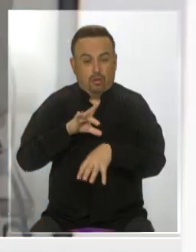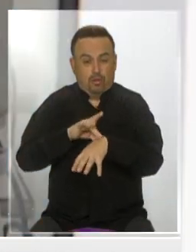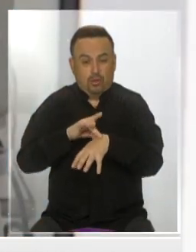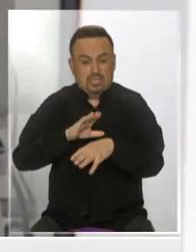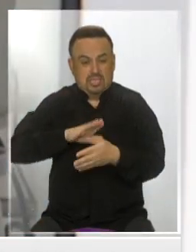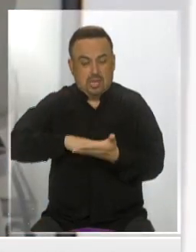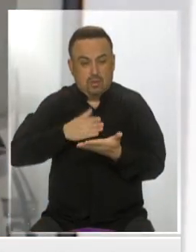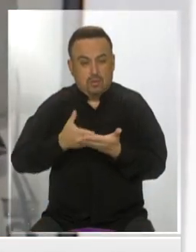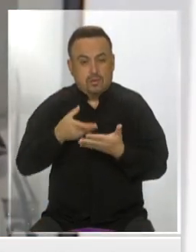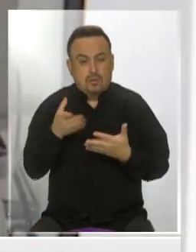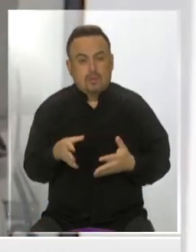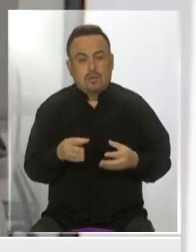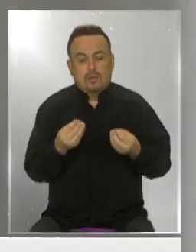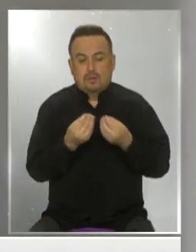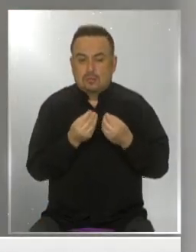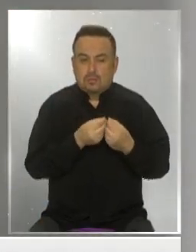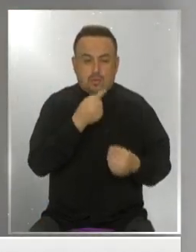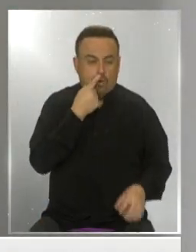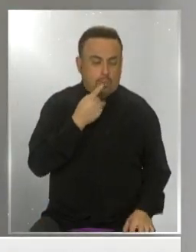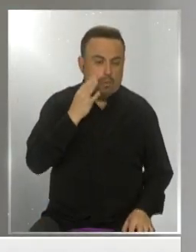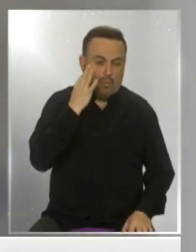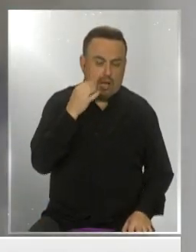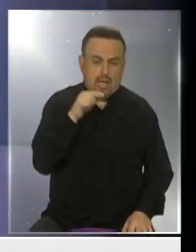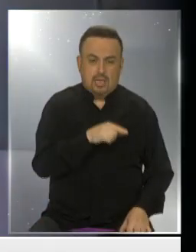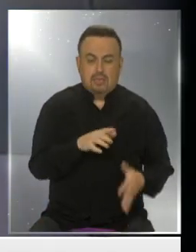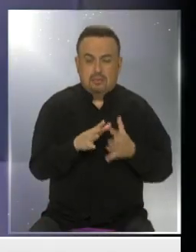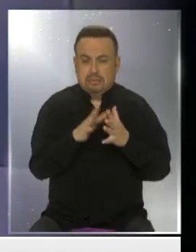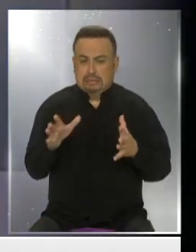salud. Cientos de hombres y mujeres que